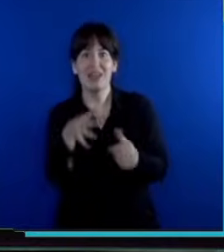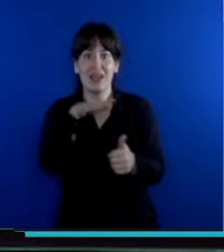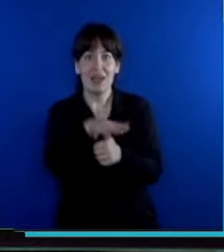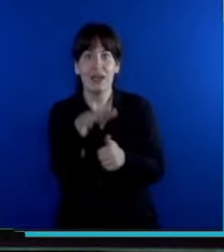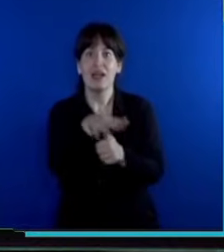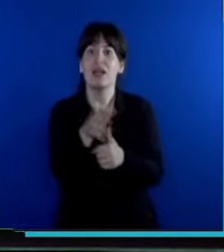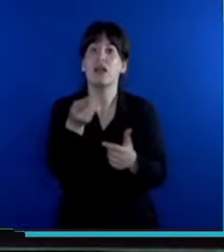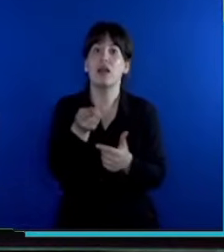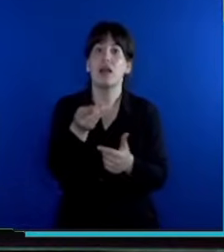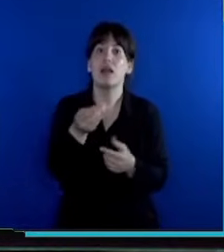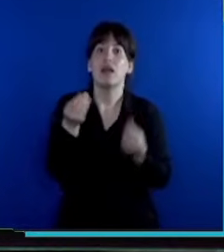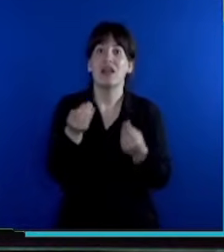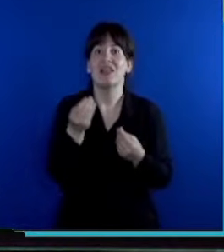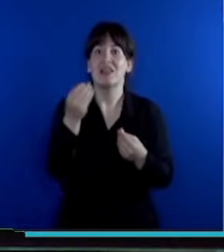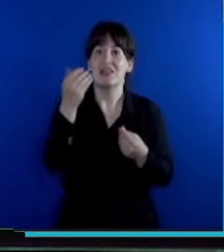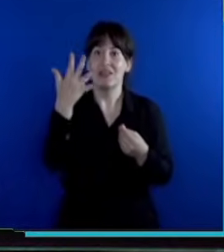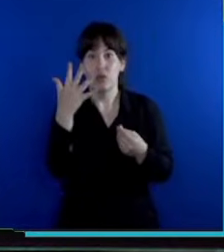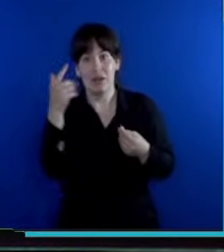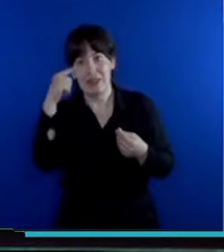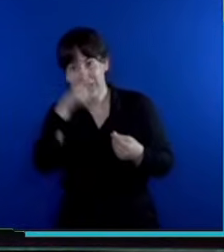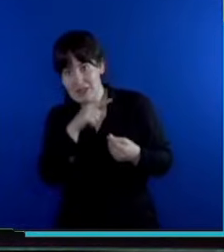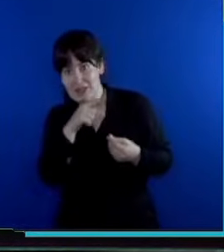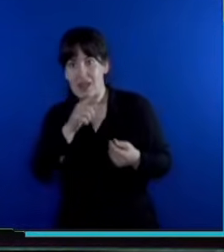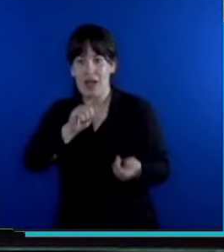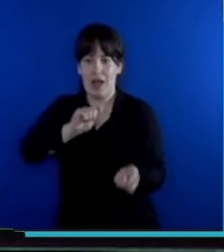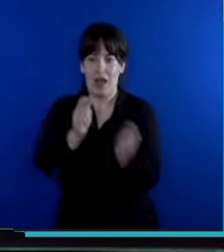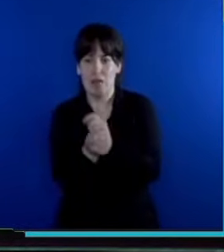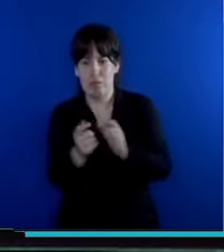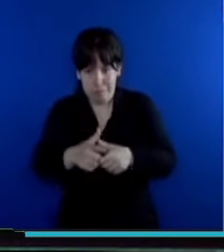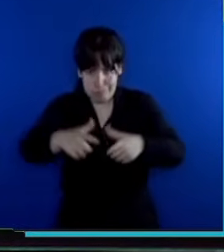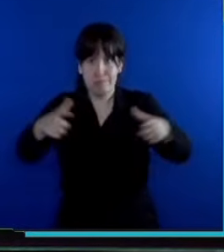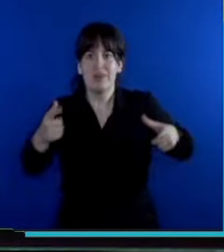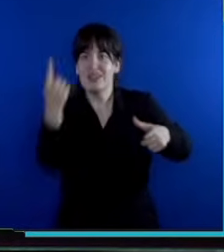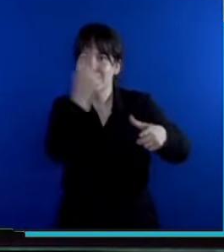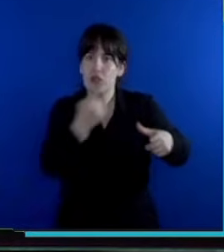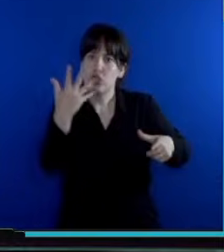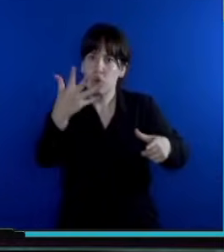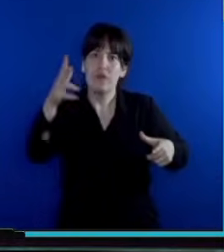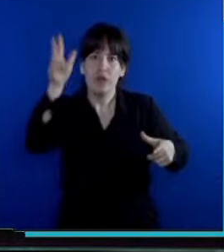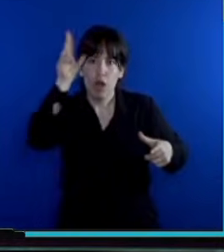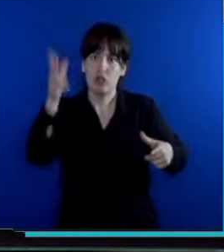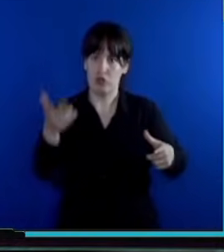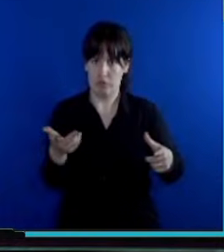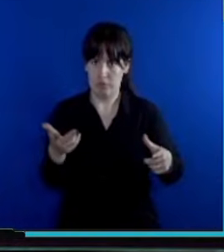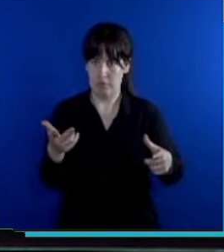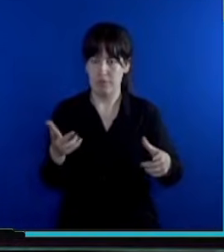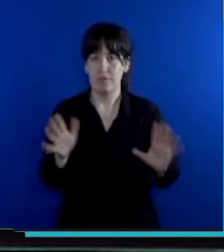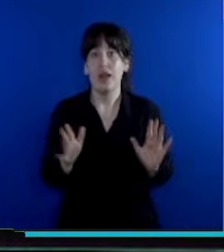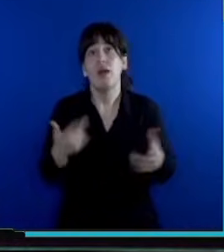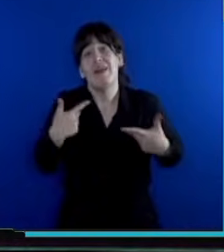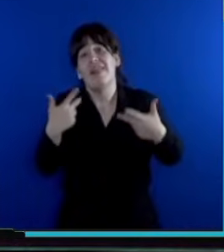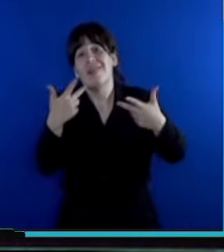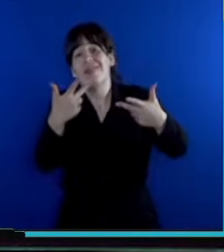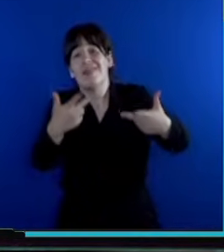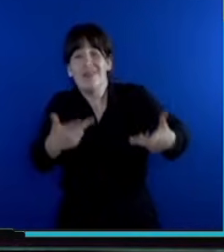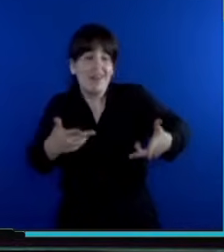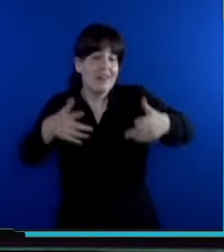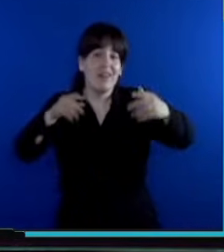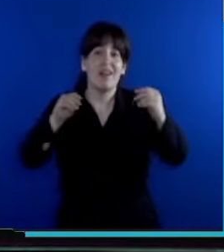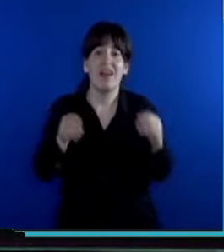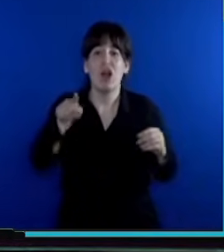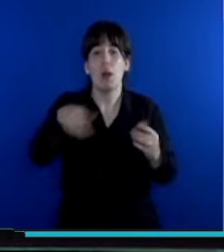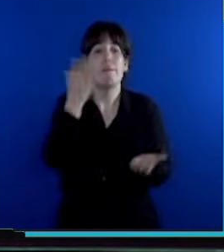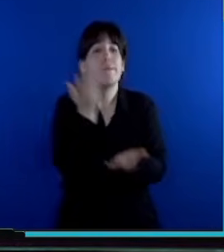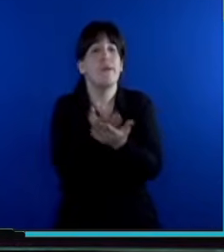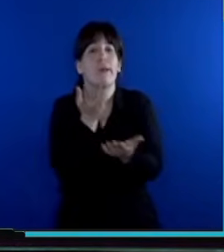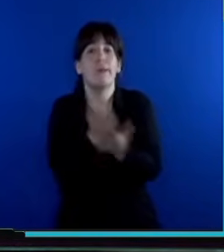van a pasar de 57 a 158 este año, y hasta se da el lujo, Kicillof, de proponer